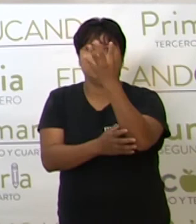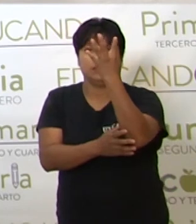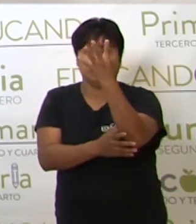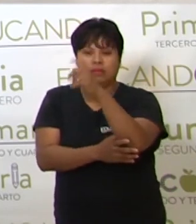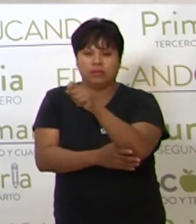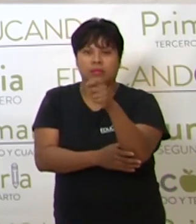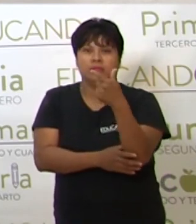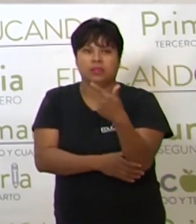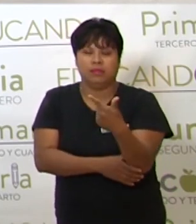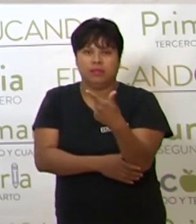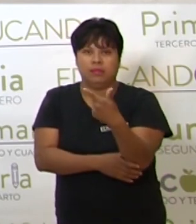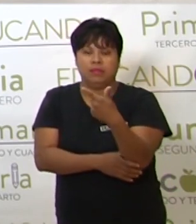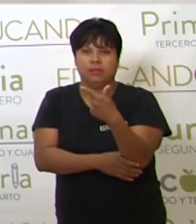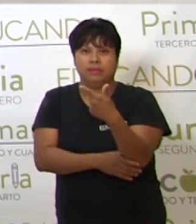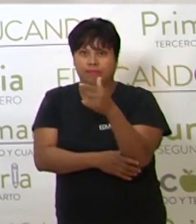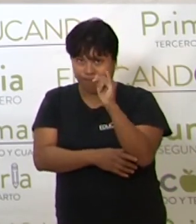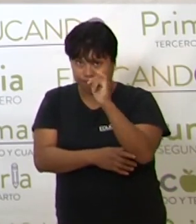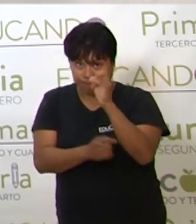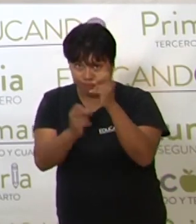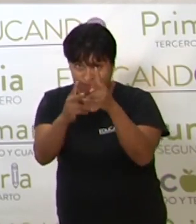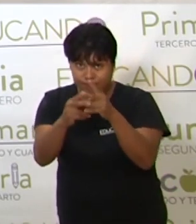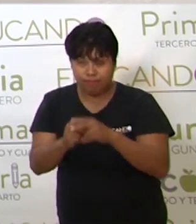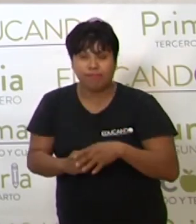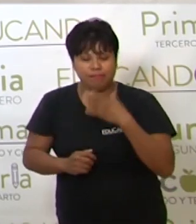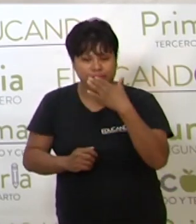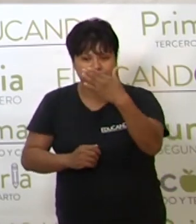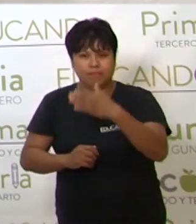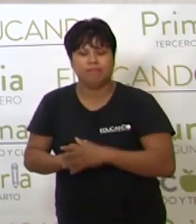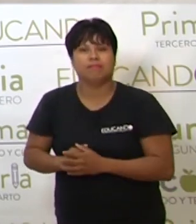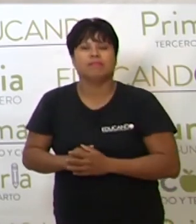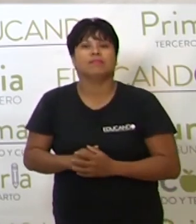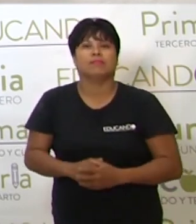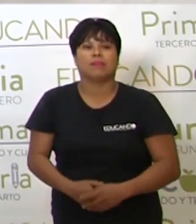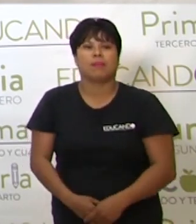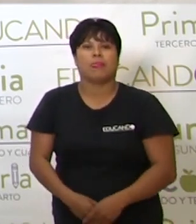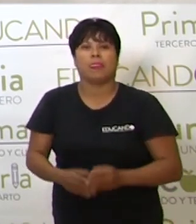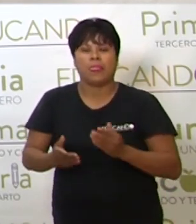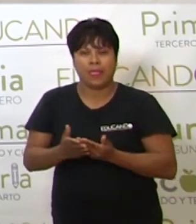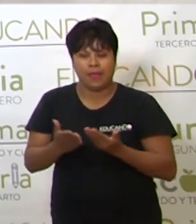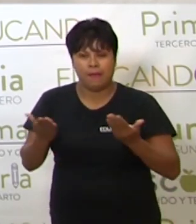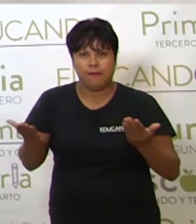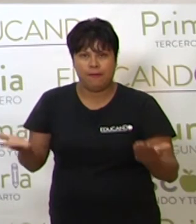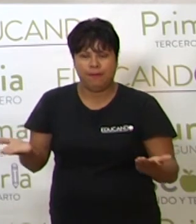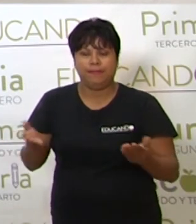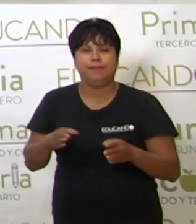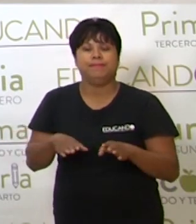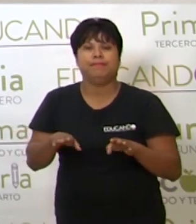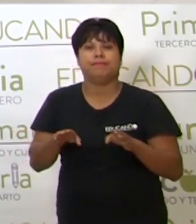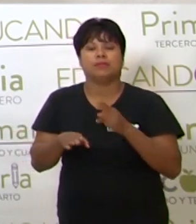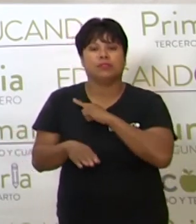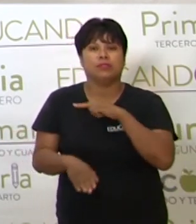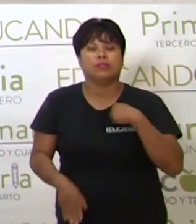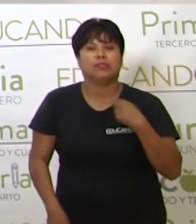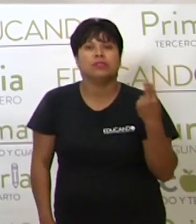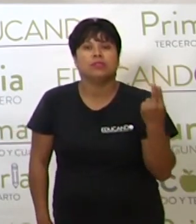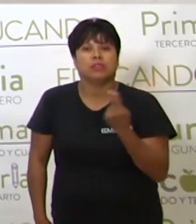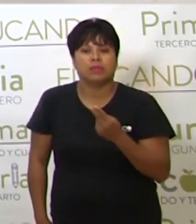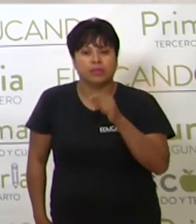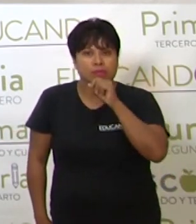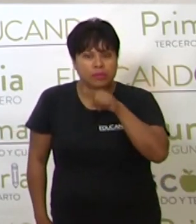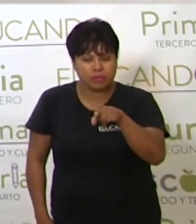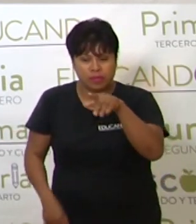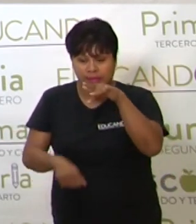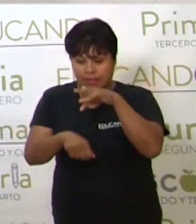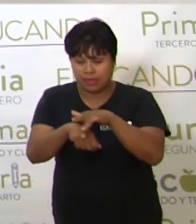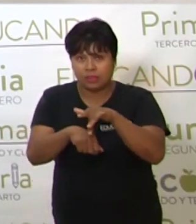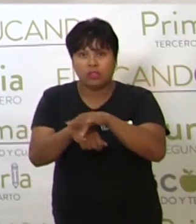séptimos salen bien ahora como ahora necesito tomar de este mismo queso